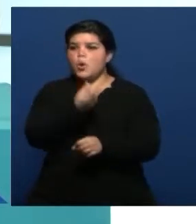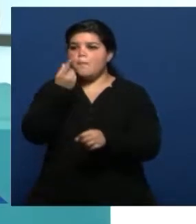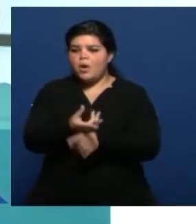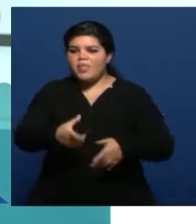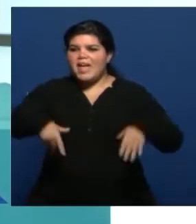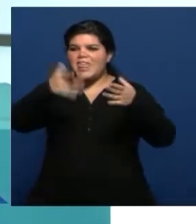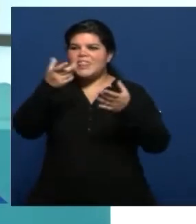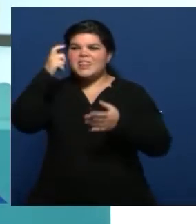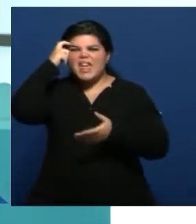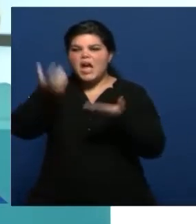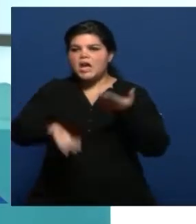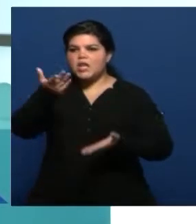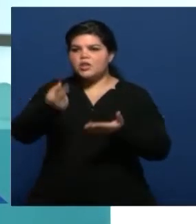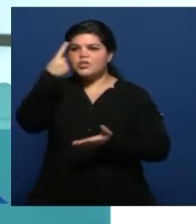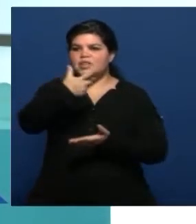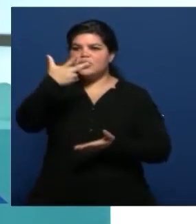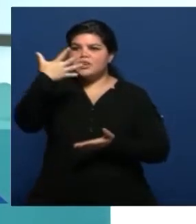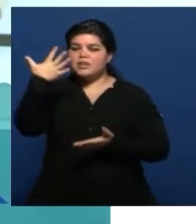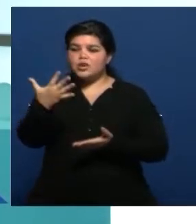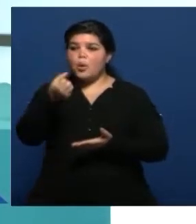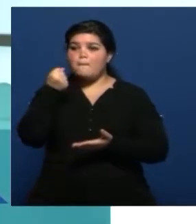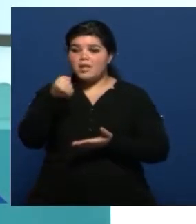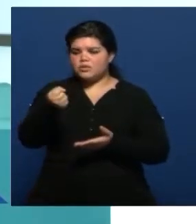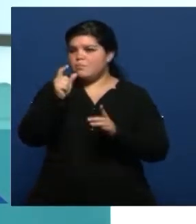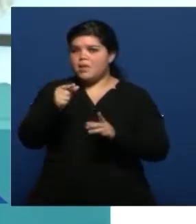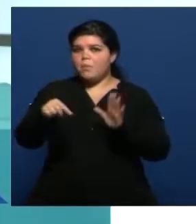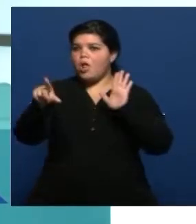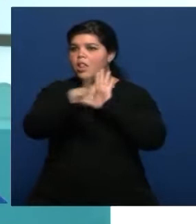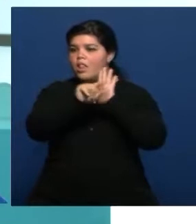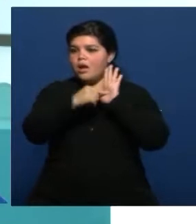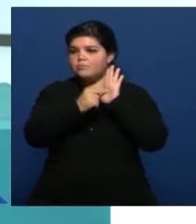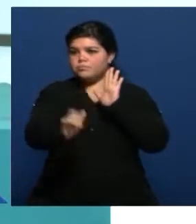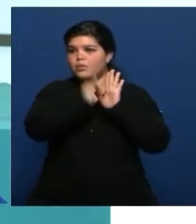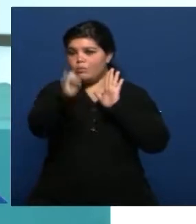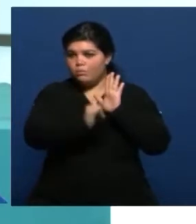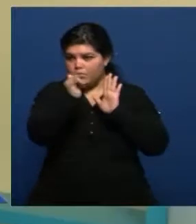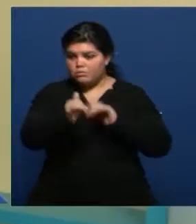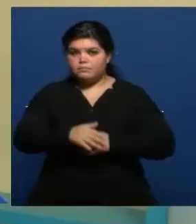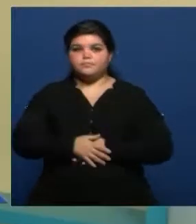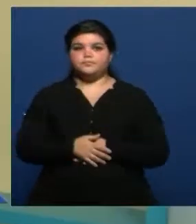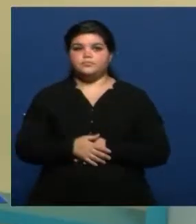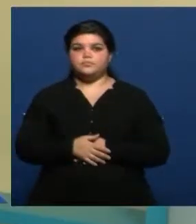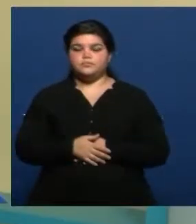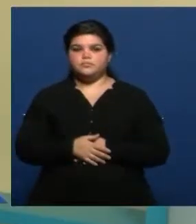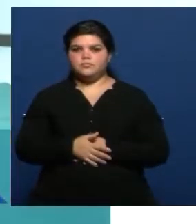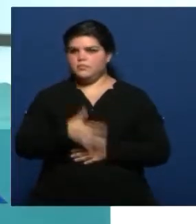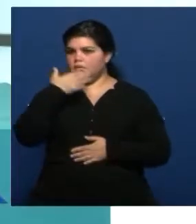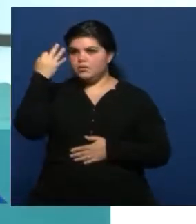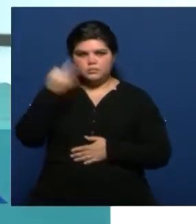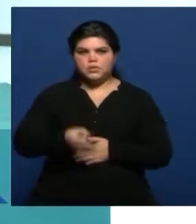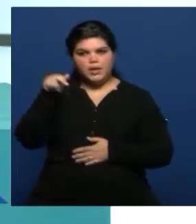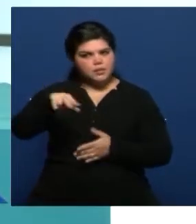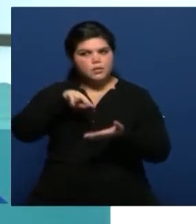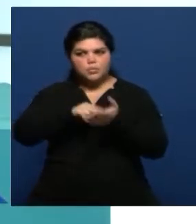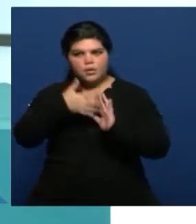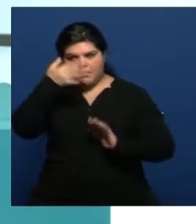de 10 kilos a estos 135 pesos, como lo establece la Secretaría de Energía de la Nación. Absolutamente. Y si la quieren realmente comprar, es un